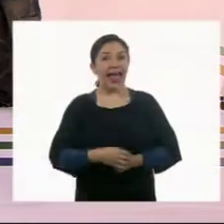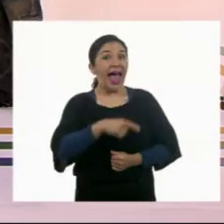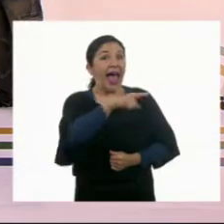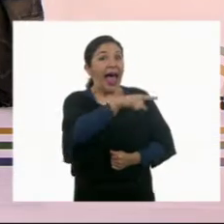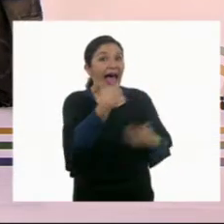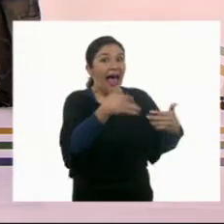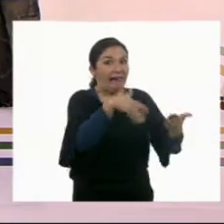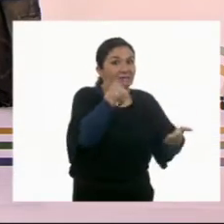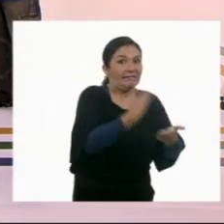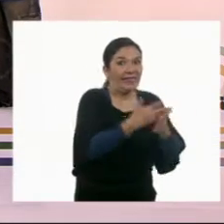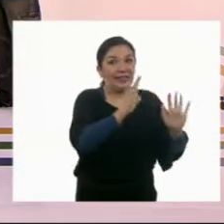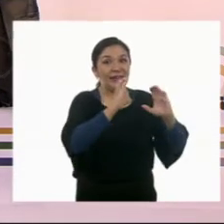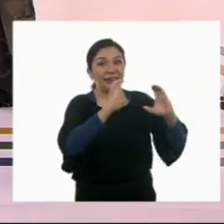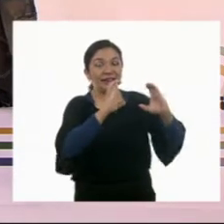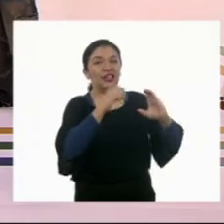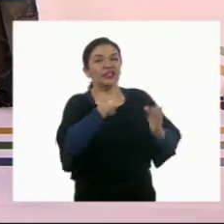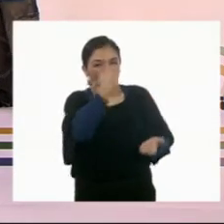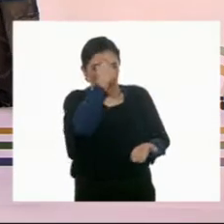Ay.